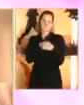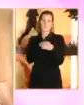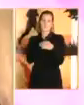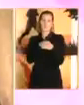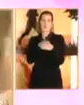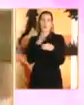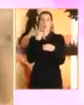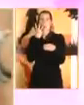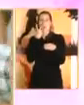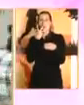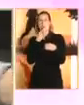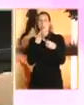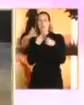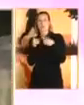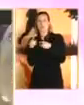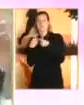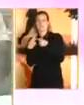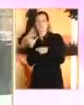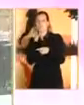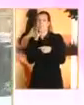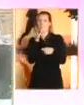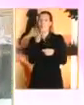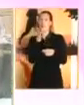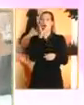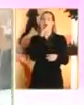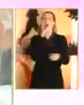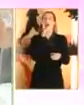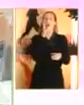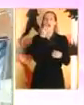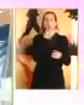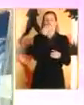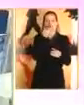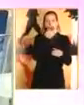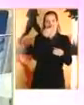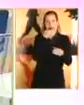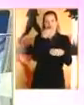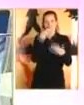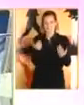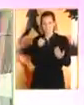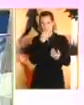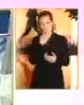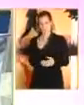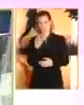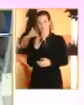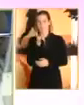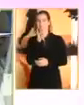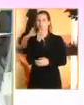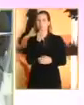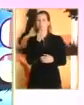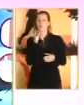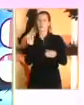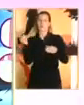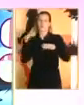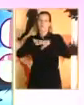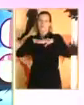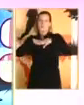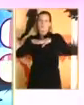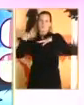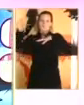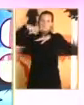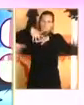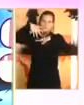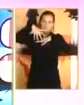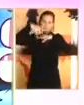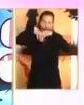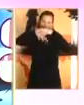color que claro. hay con el agua caliente claro, la otra. Claro. Vale, pues muy bien. Una vez que se filtra todo eso, lo colamos. Lo colamos y lo